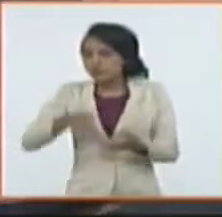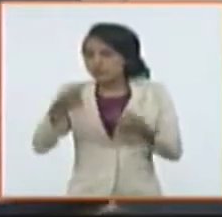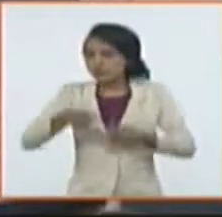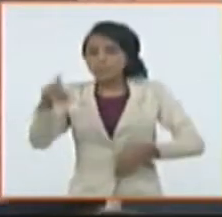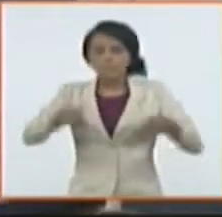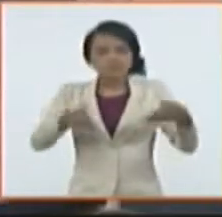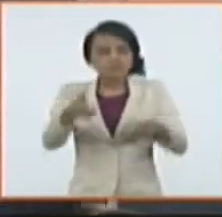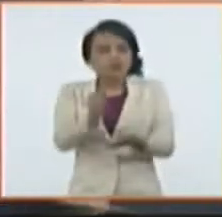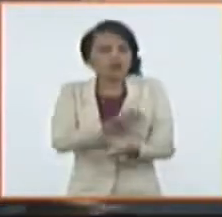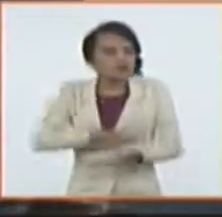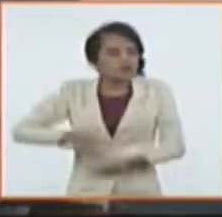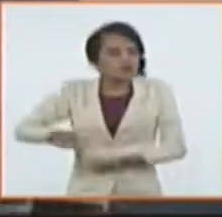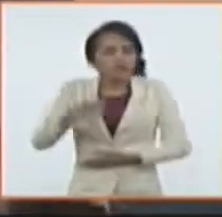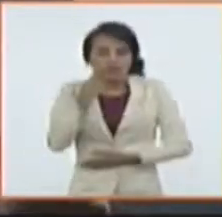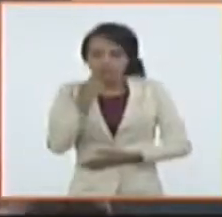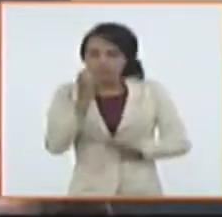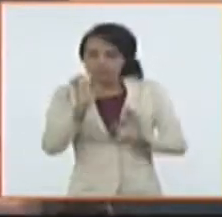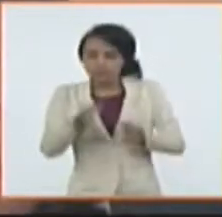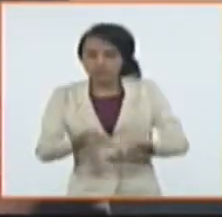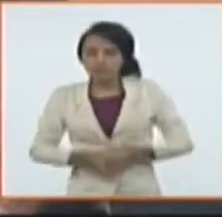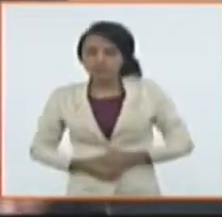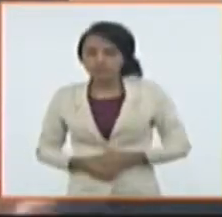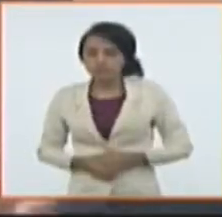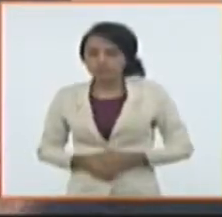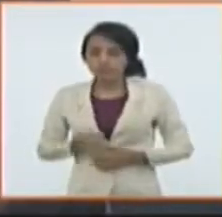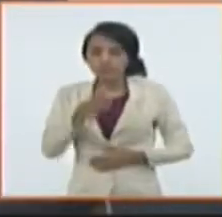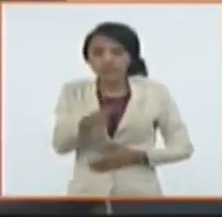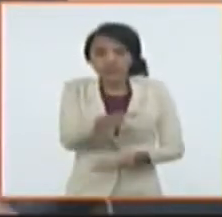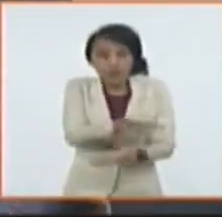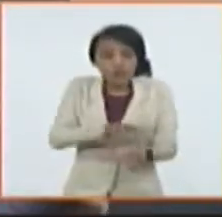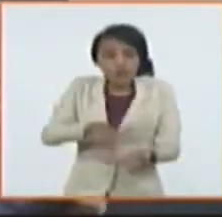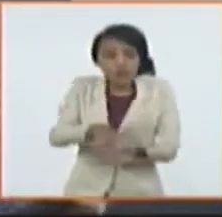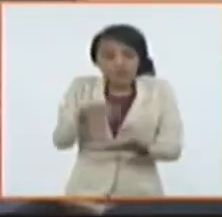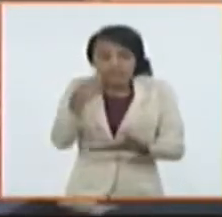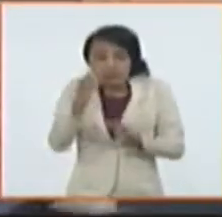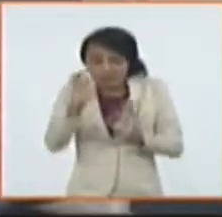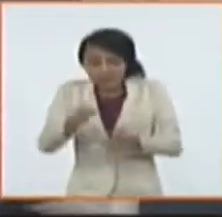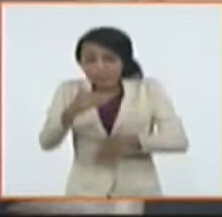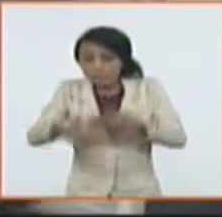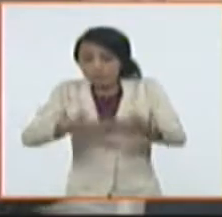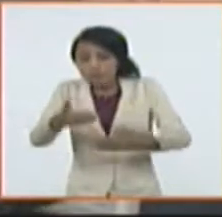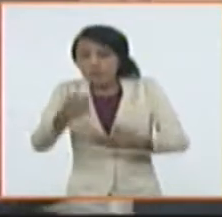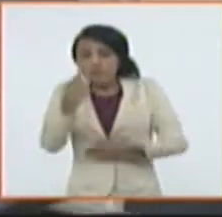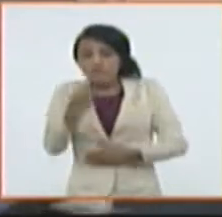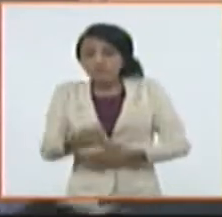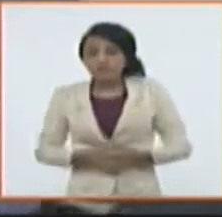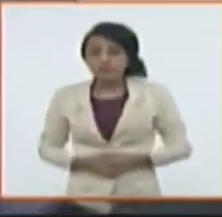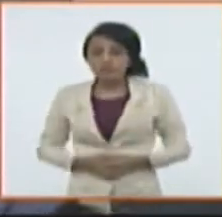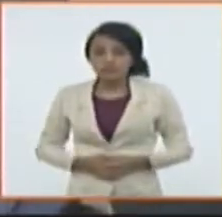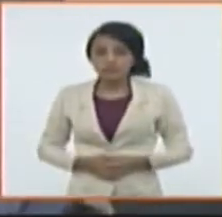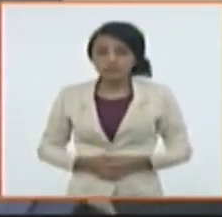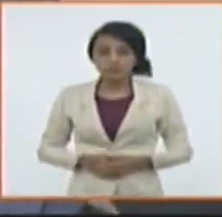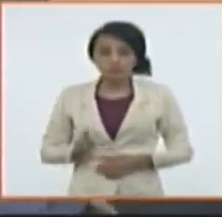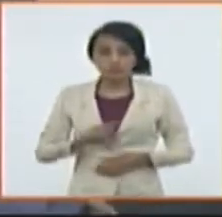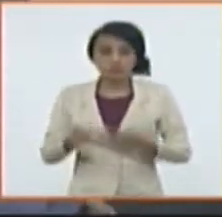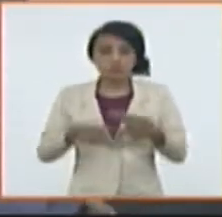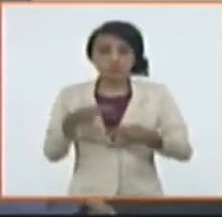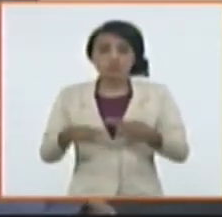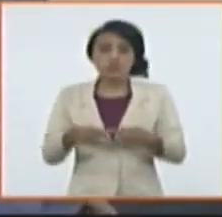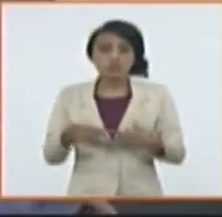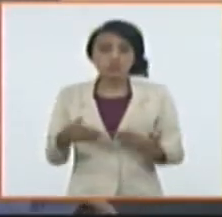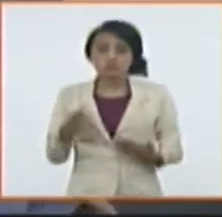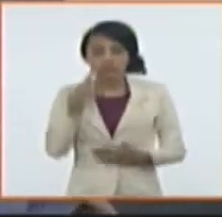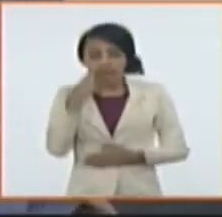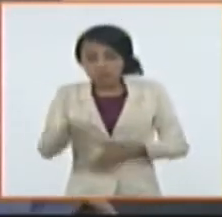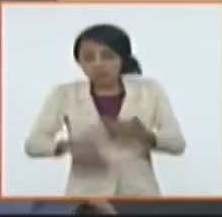sociedad, hay que estar metido en los lugares donde se generan esas contradicciones. Si no, las contradicciones están y no las vemos.